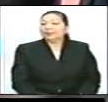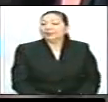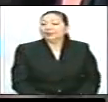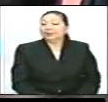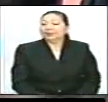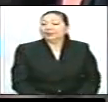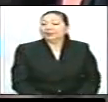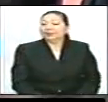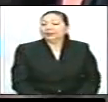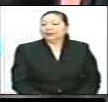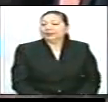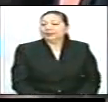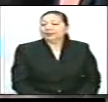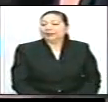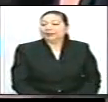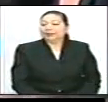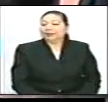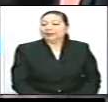a